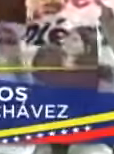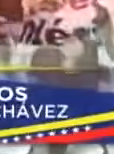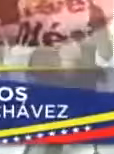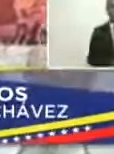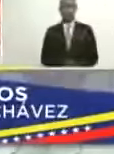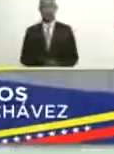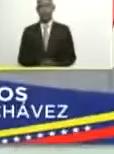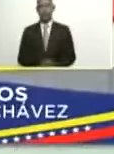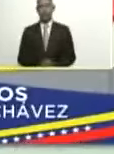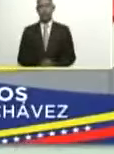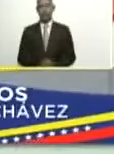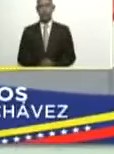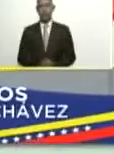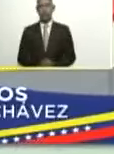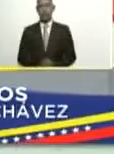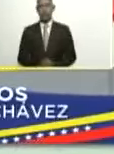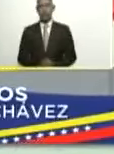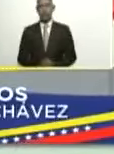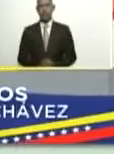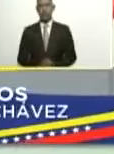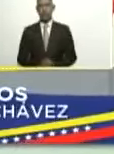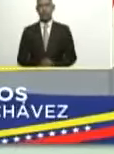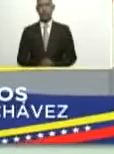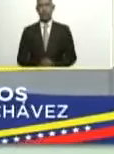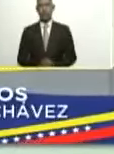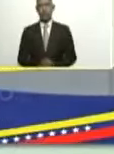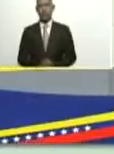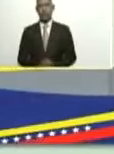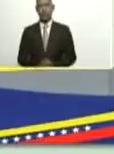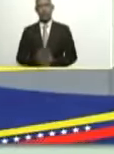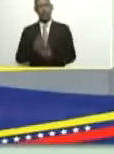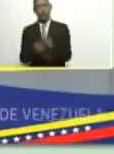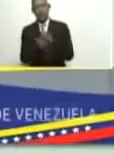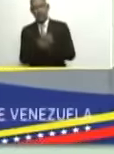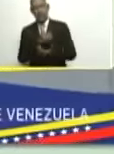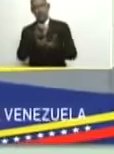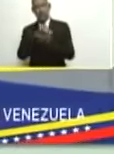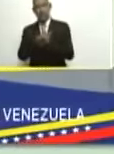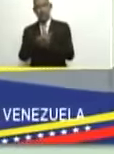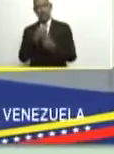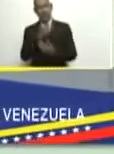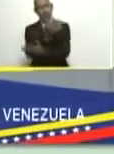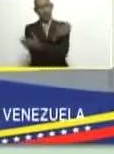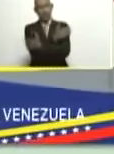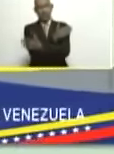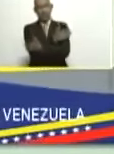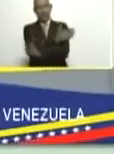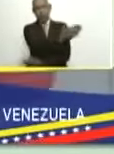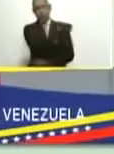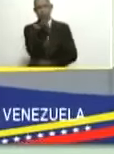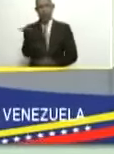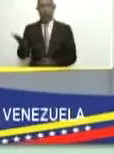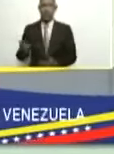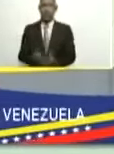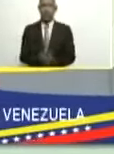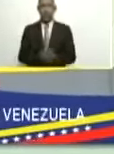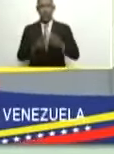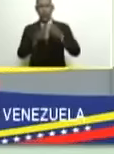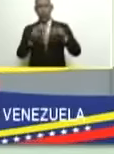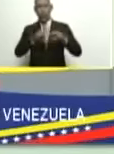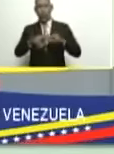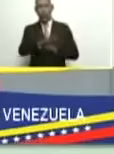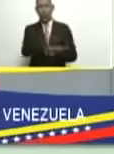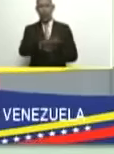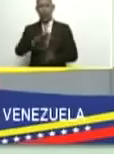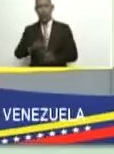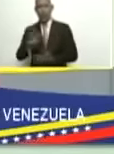hermanas comuneras, queridos compañeros, mi abrazo a todos los niños y